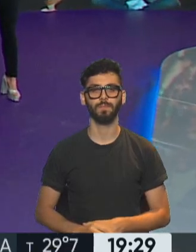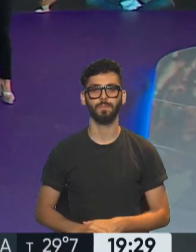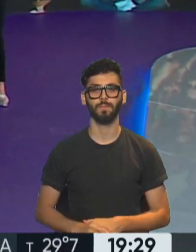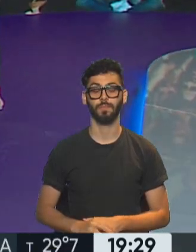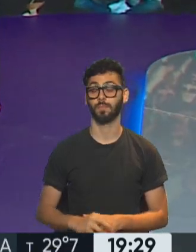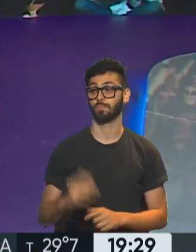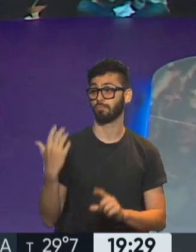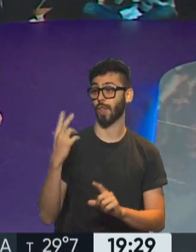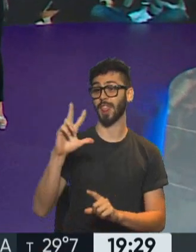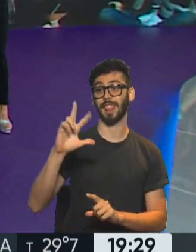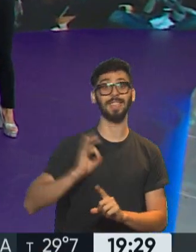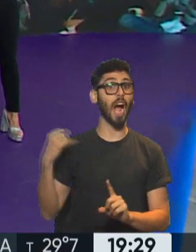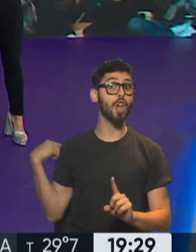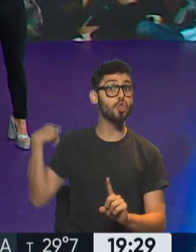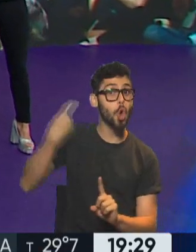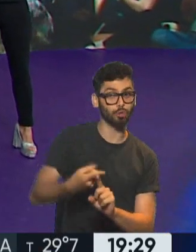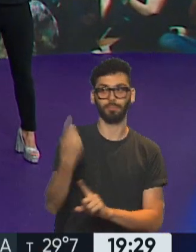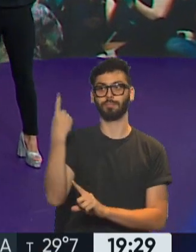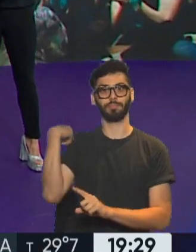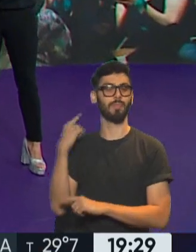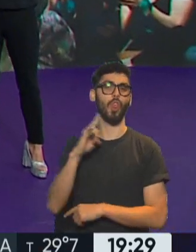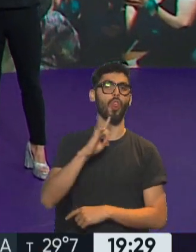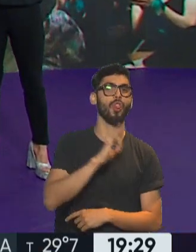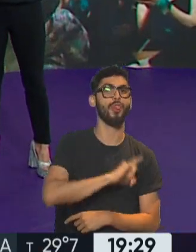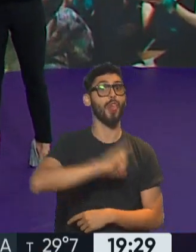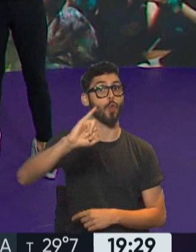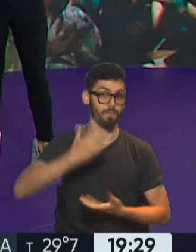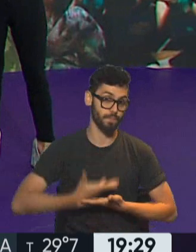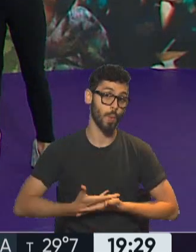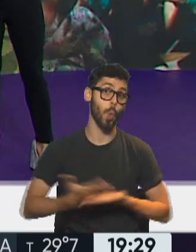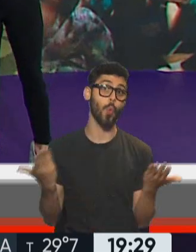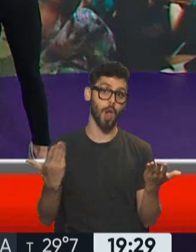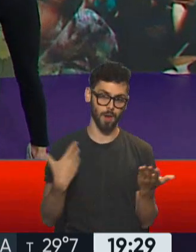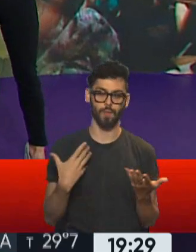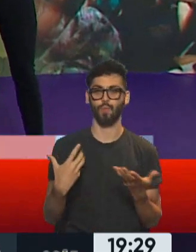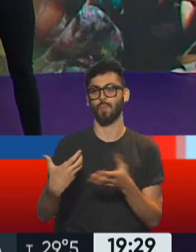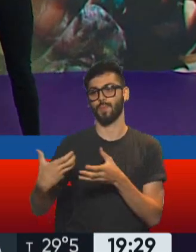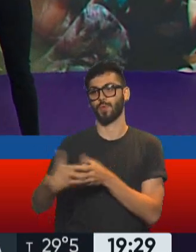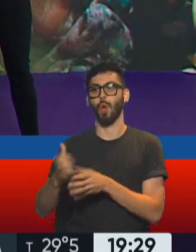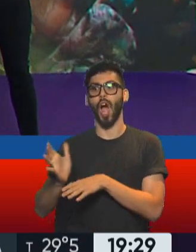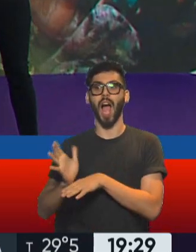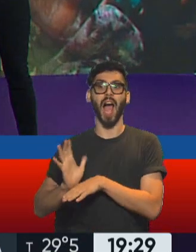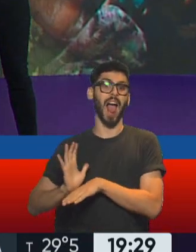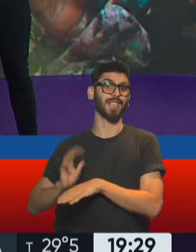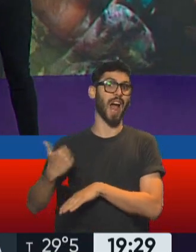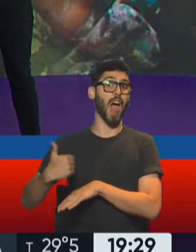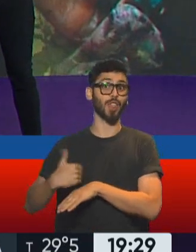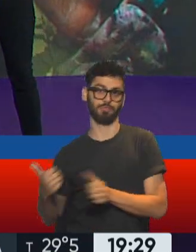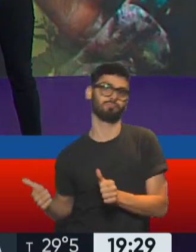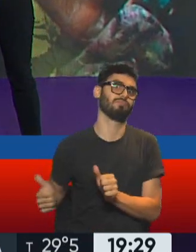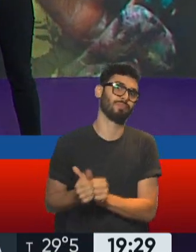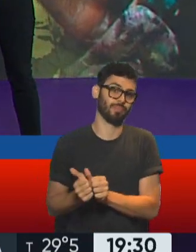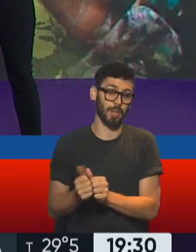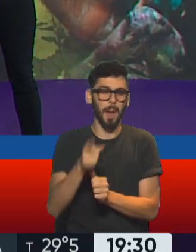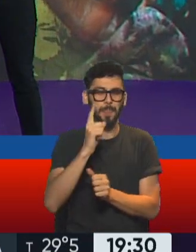Tres años pasaron desde aquella denuncia que se hizo pública con el acompañamiento justamente de actrices argentinas que hoy, como veíamos en